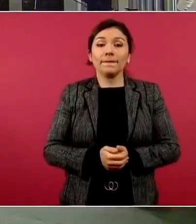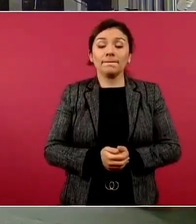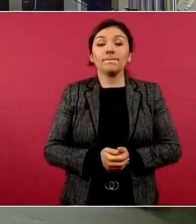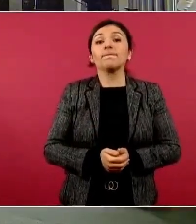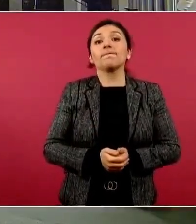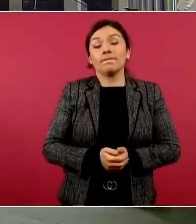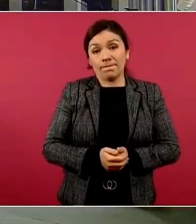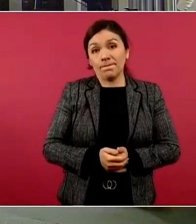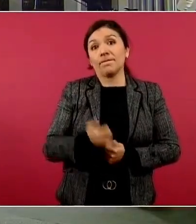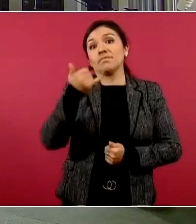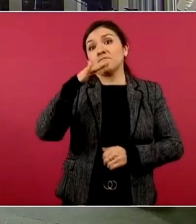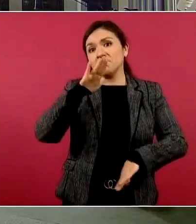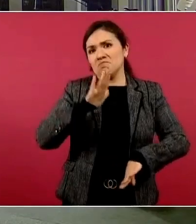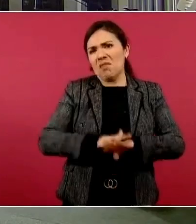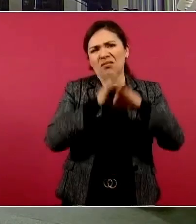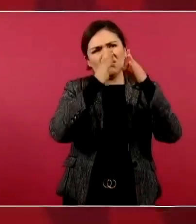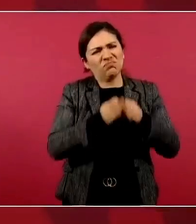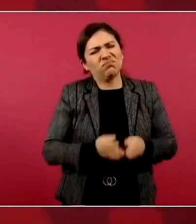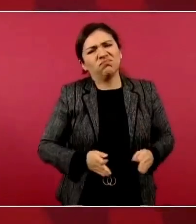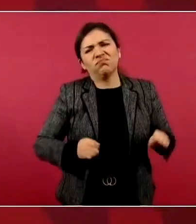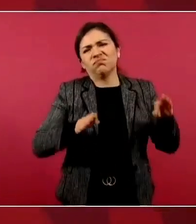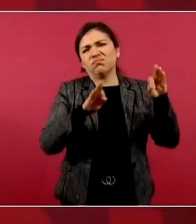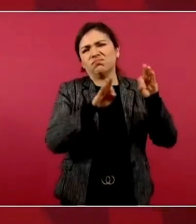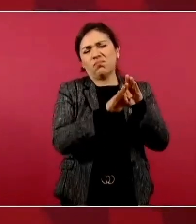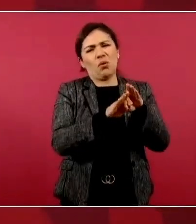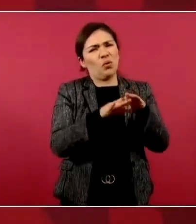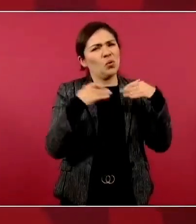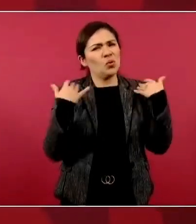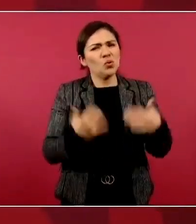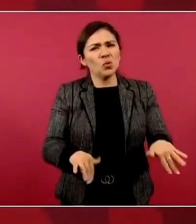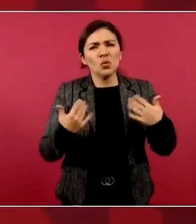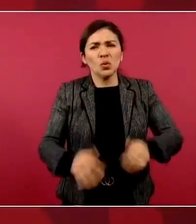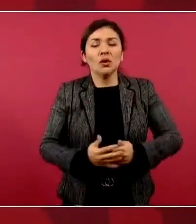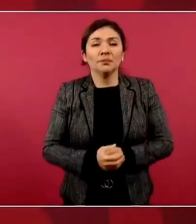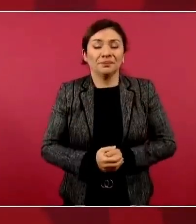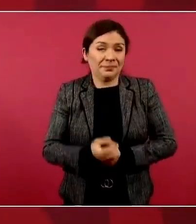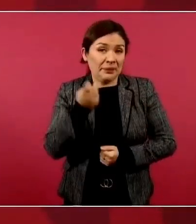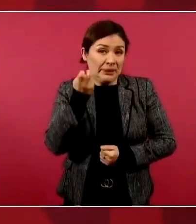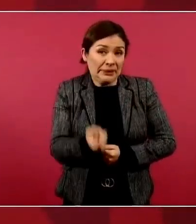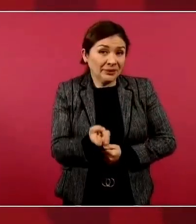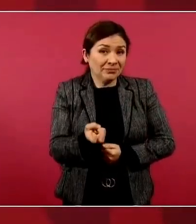de esplendor. Entonces dicen, bueno,